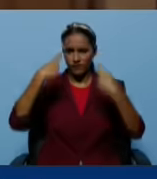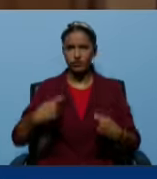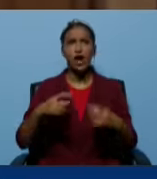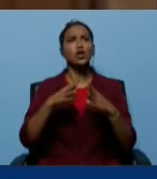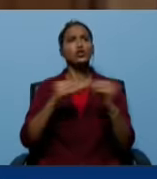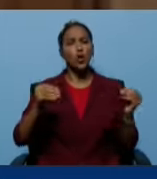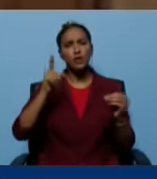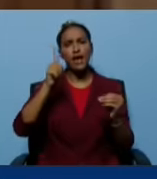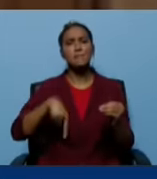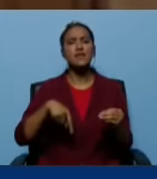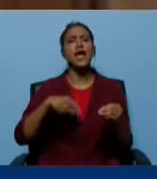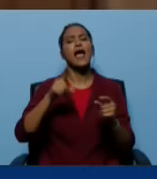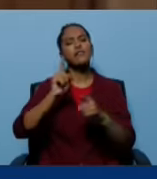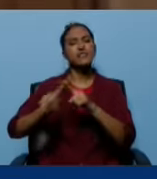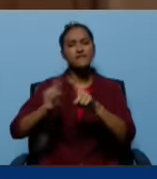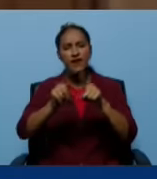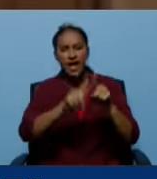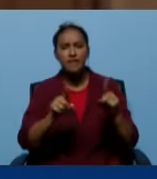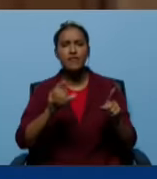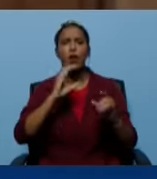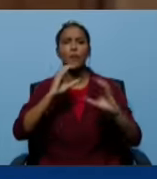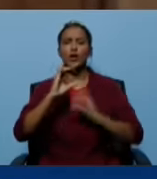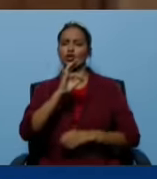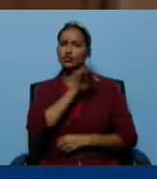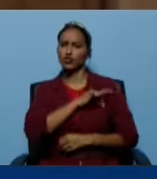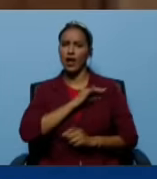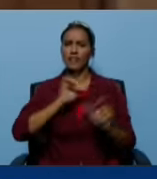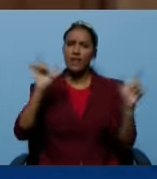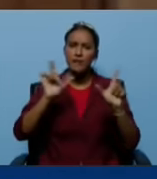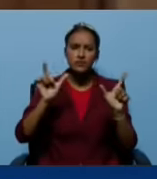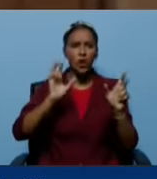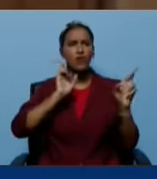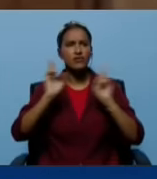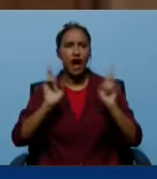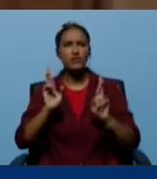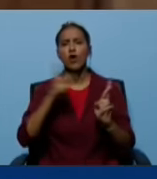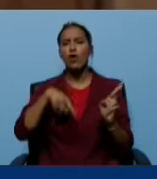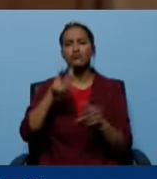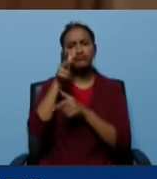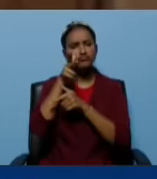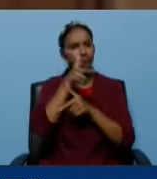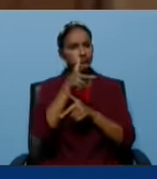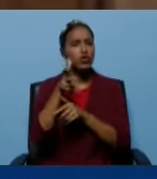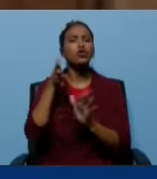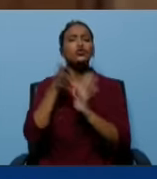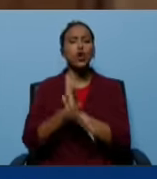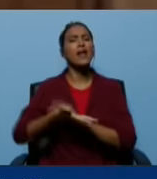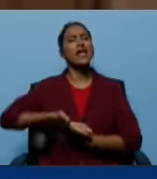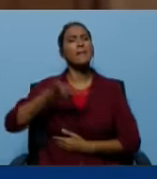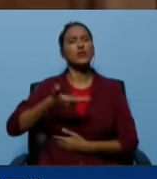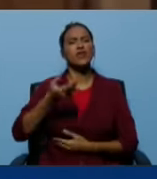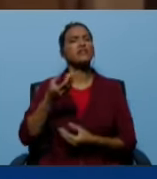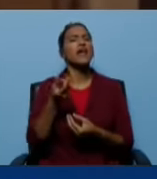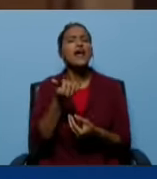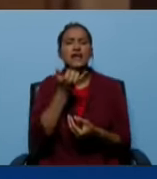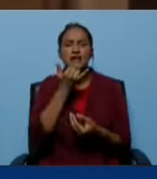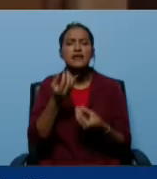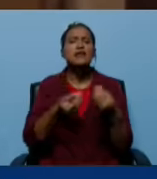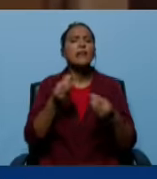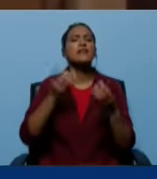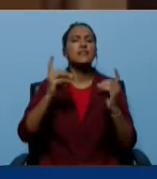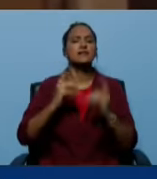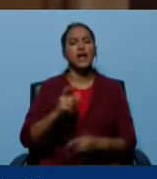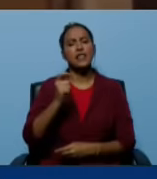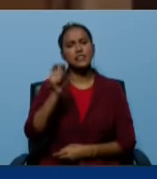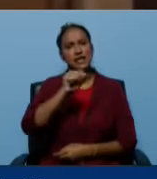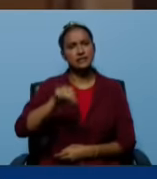dando cobertura, porque es una información sumamente importante lo que el día de hoy sucede acá justamente en el seno de la Sala Electoral del Tribunal Supremo de Justicia.